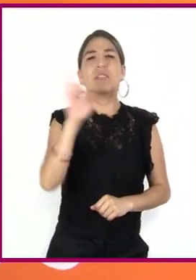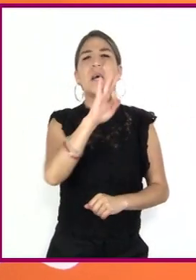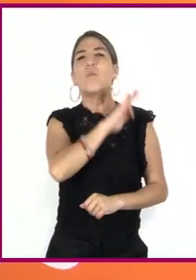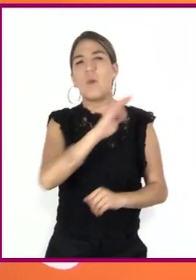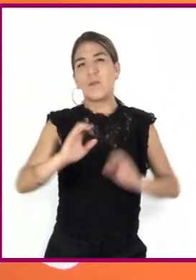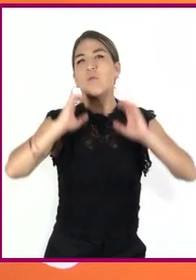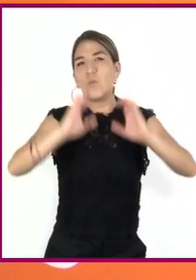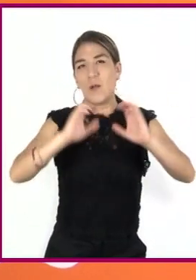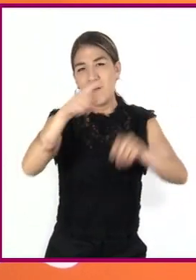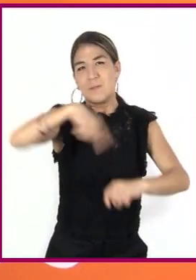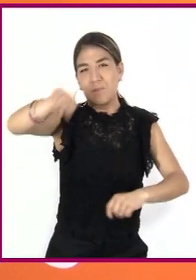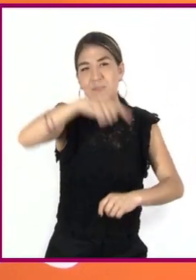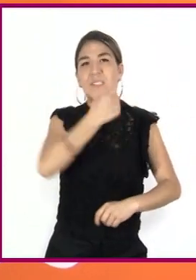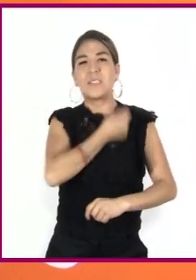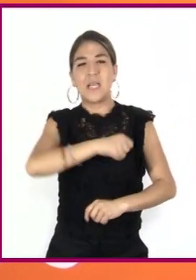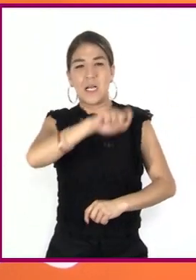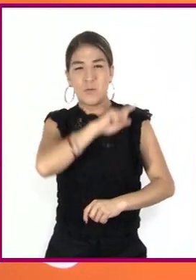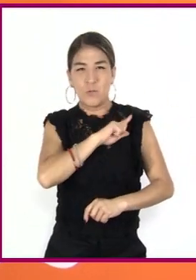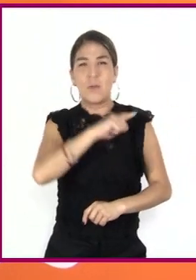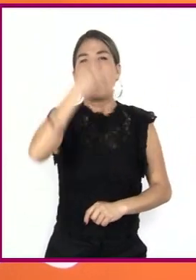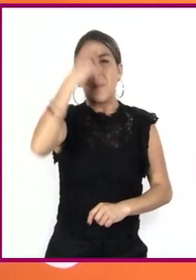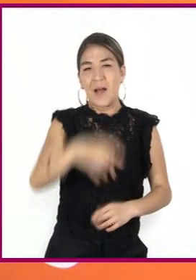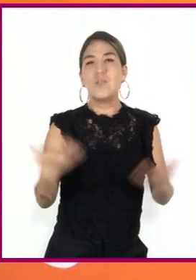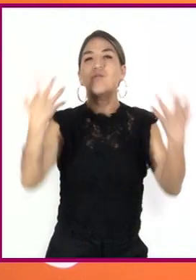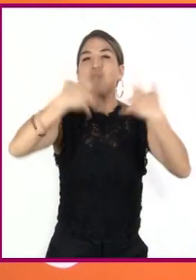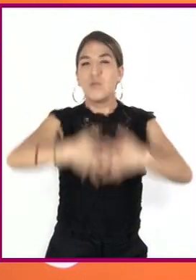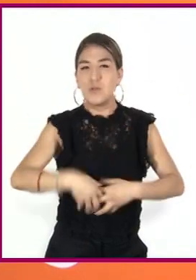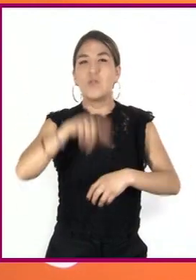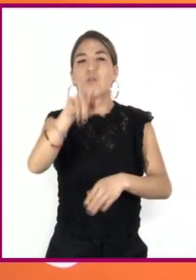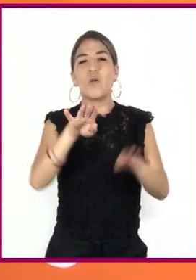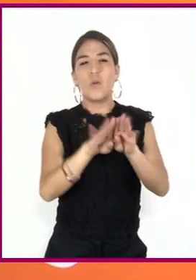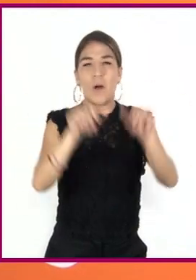cuidar la salud de los individuos en función de los servicios o